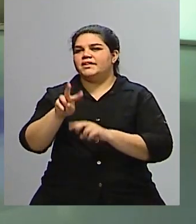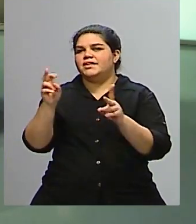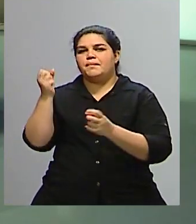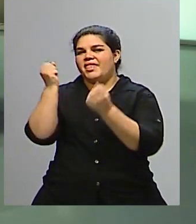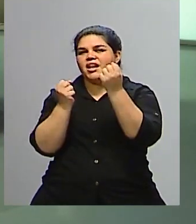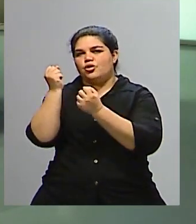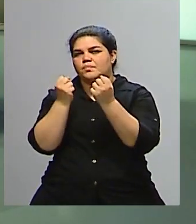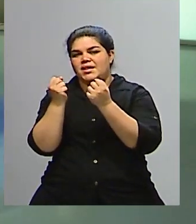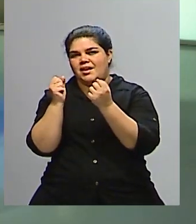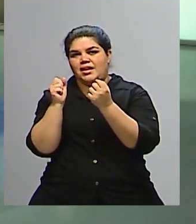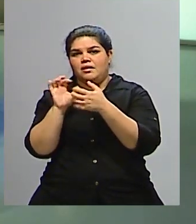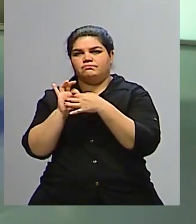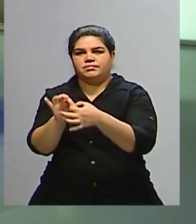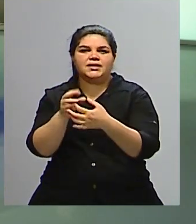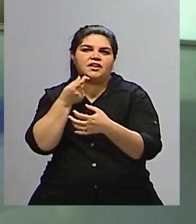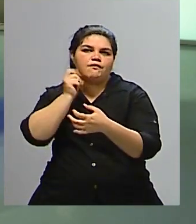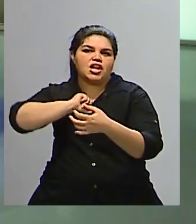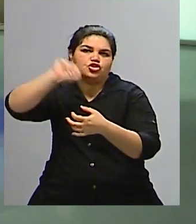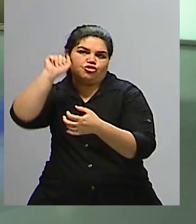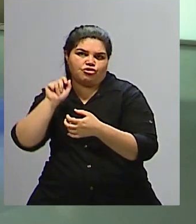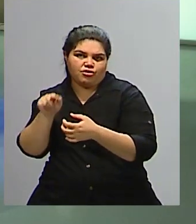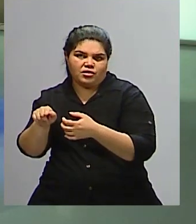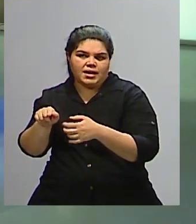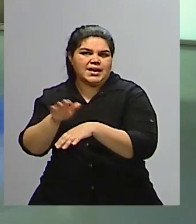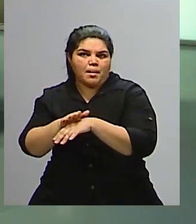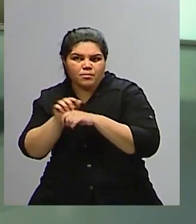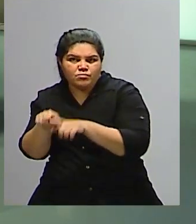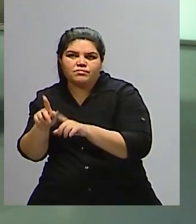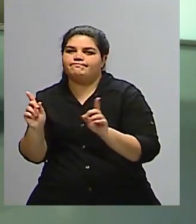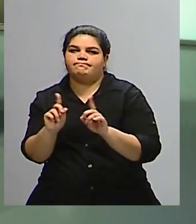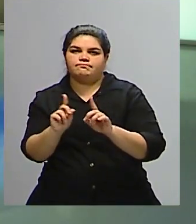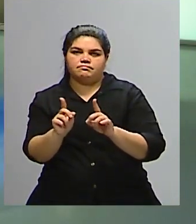inflación es producto de la economía. Es un síntoma malo del funcionario que no